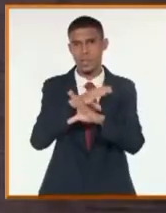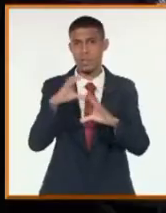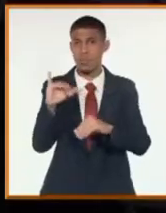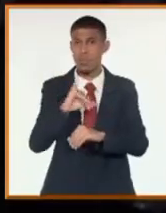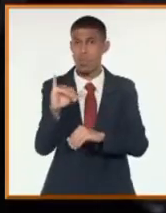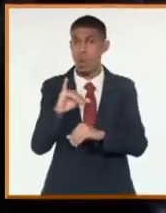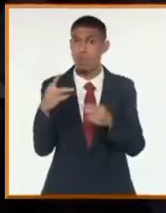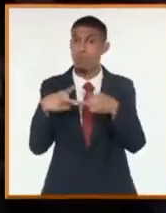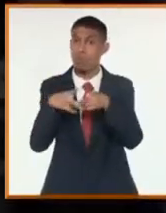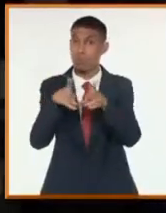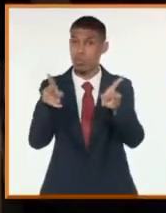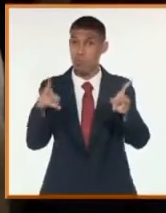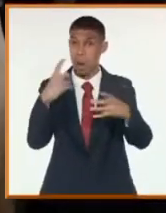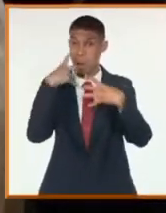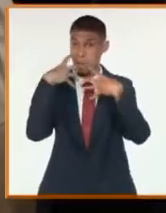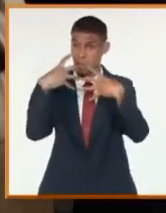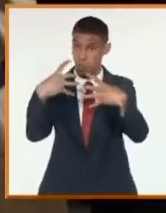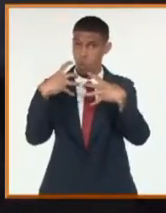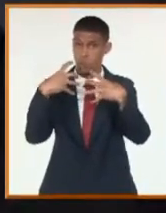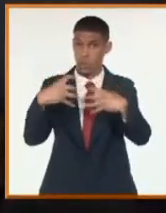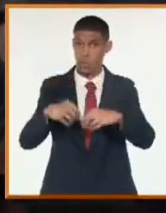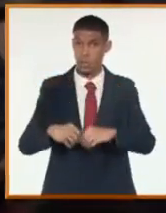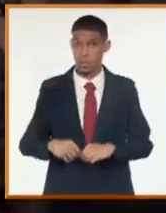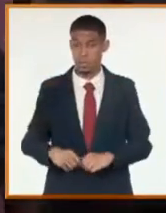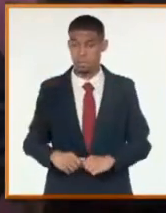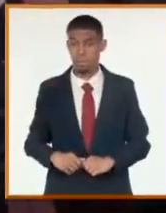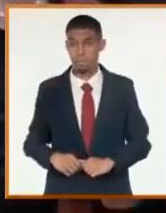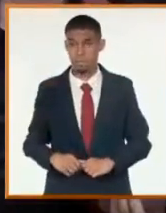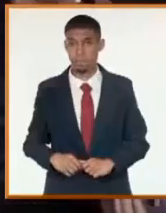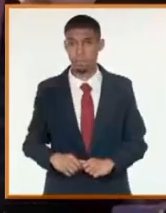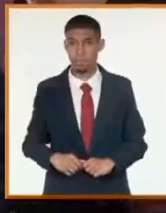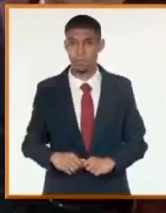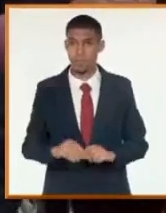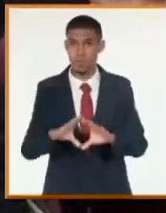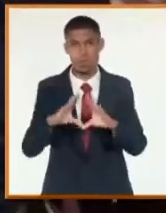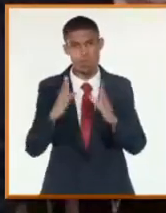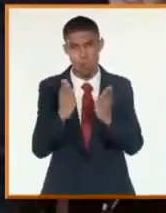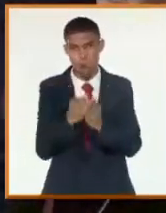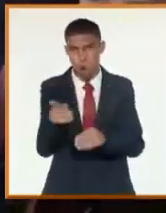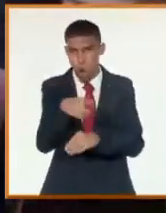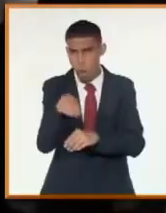personalidades también de la sociedad norteamericana, todos con una